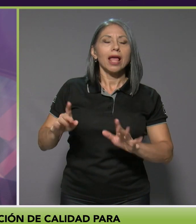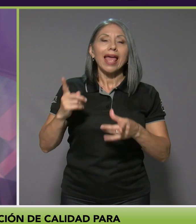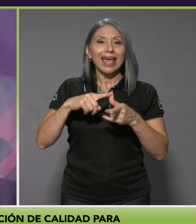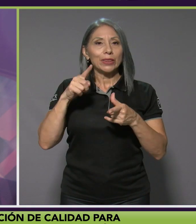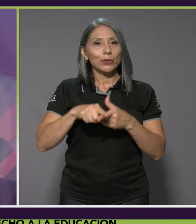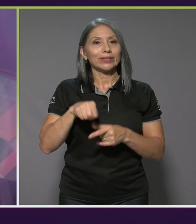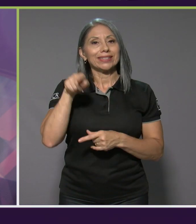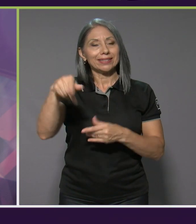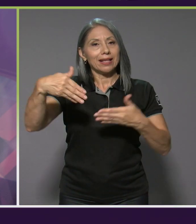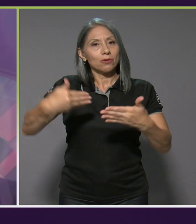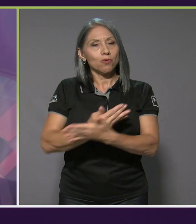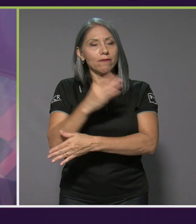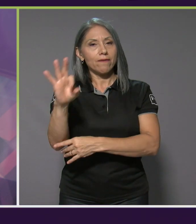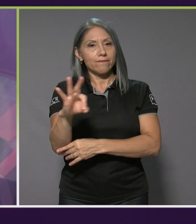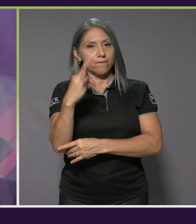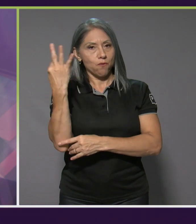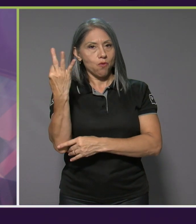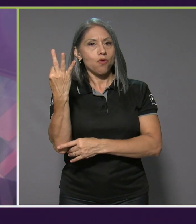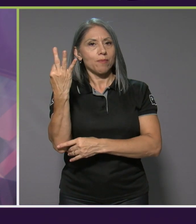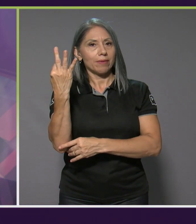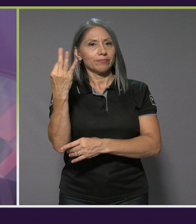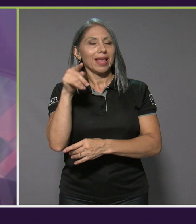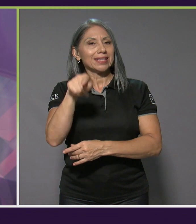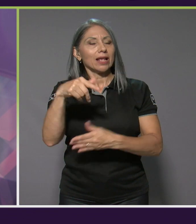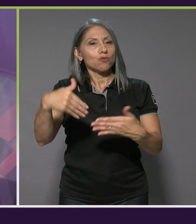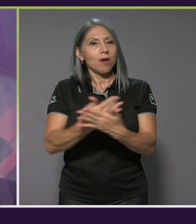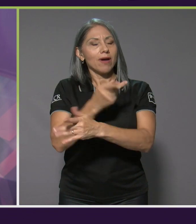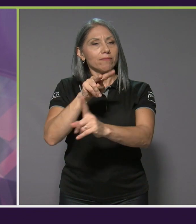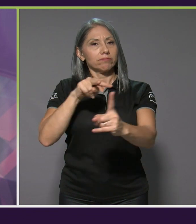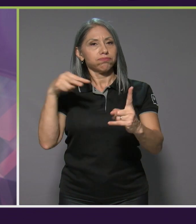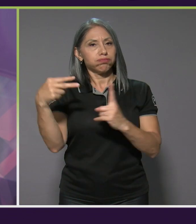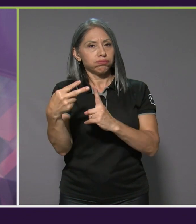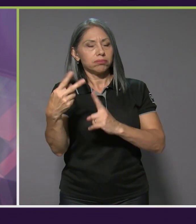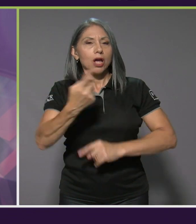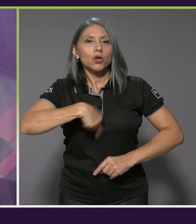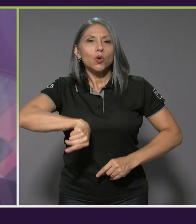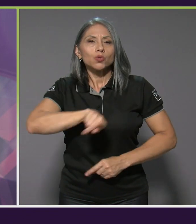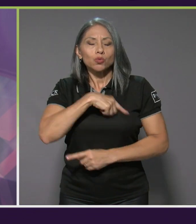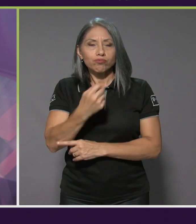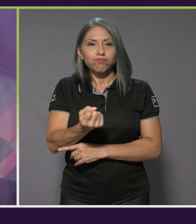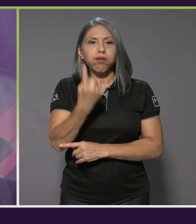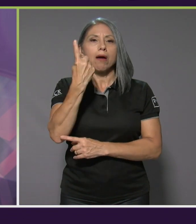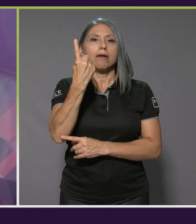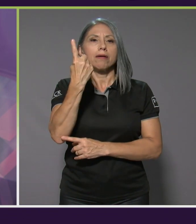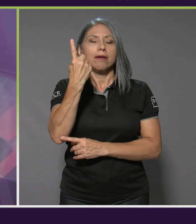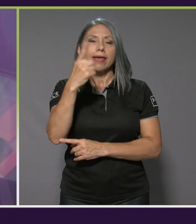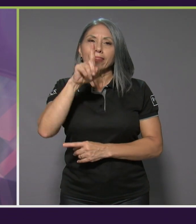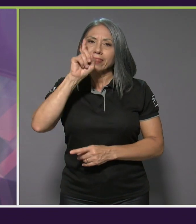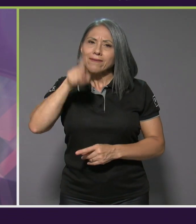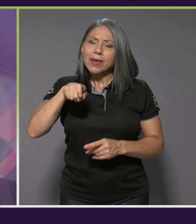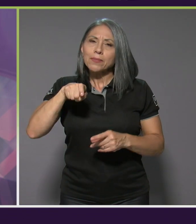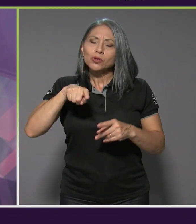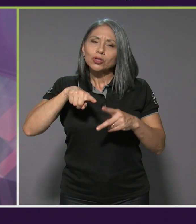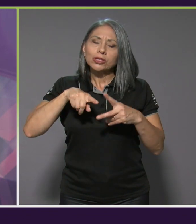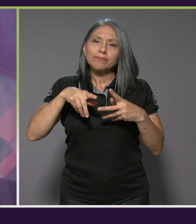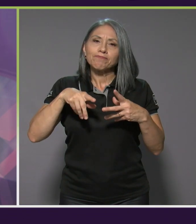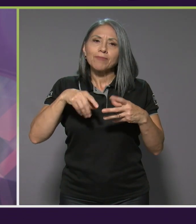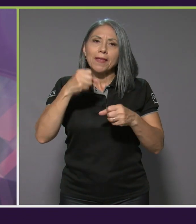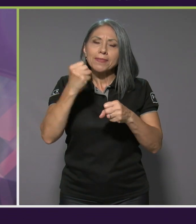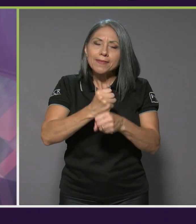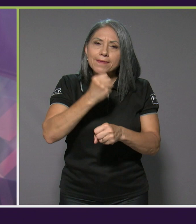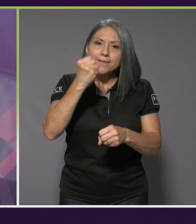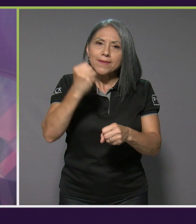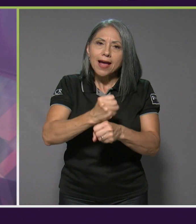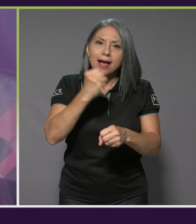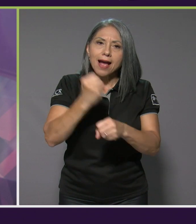esa nueva forma de verlo, empezamos a entender que teníamos que incursionar, además de